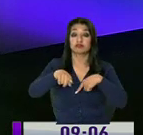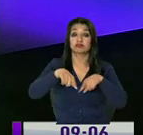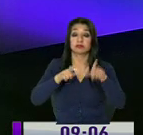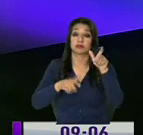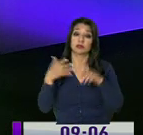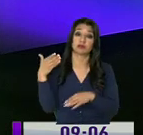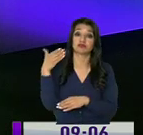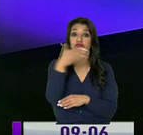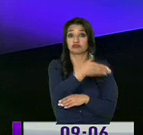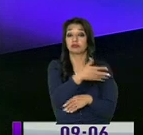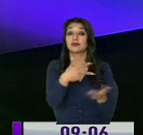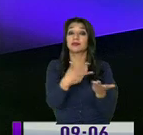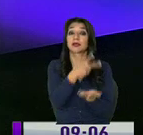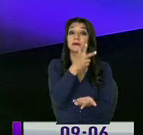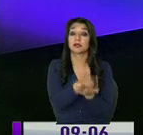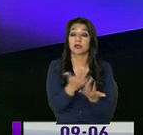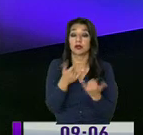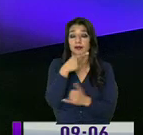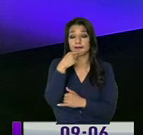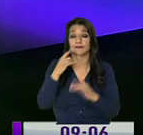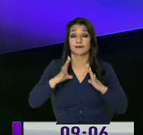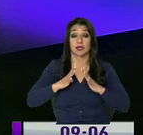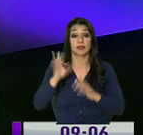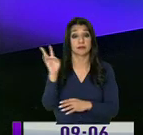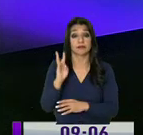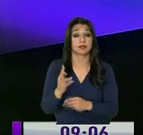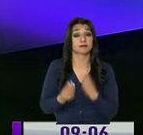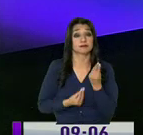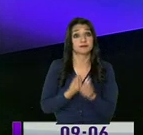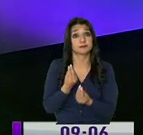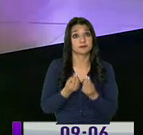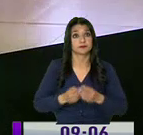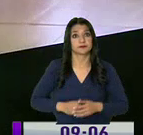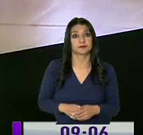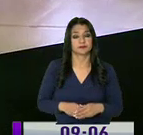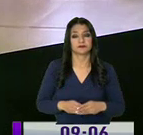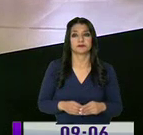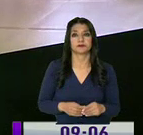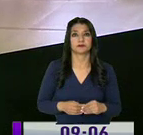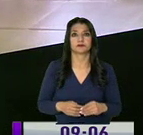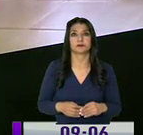cómo está justamente en este viernes de feriado. Adelante.